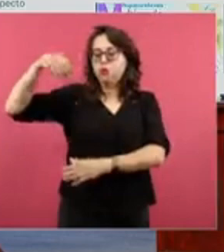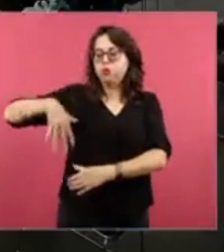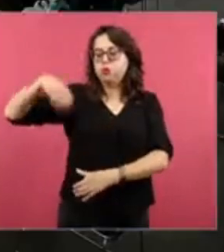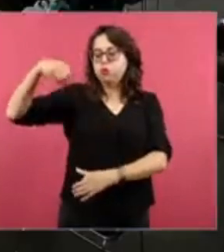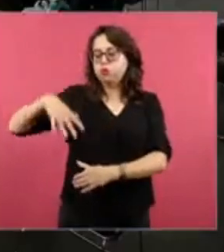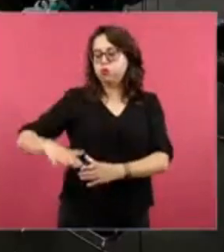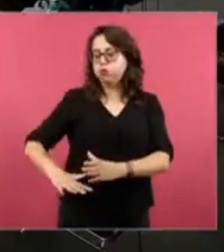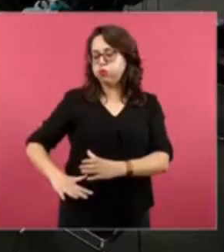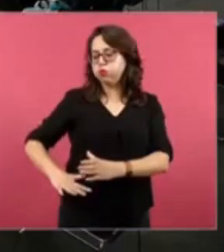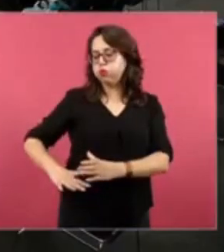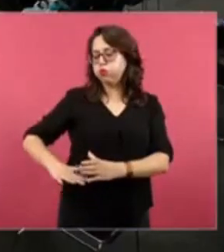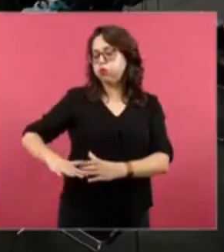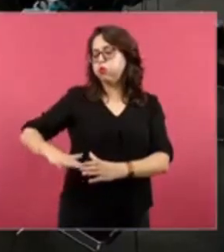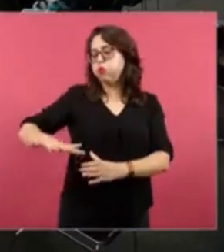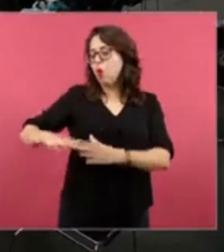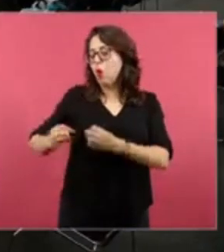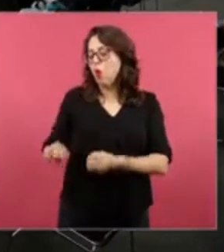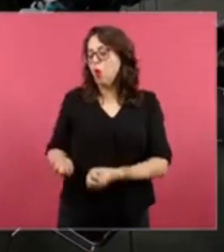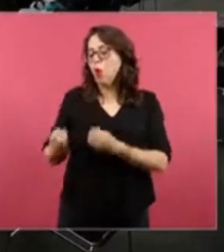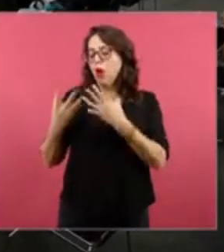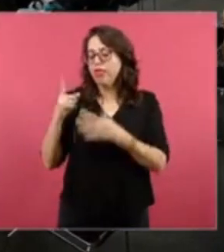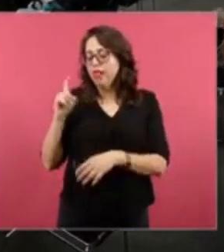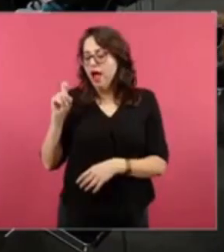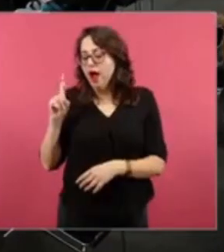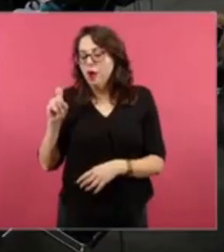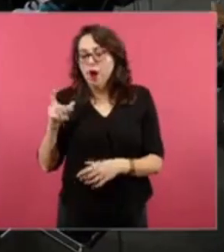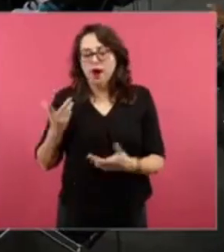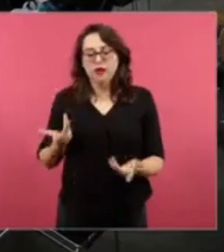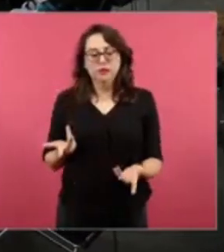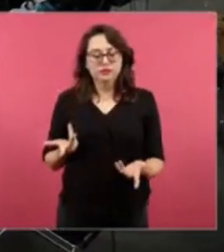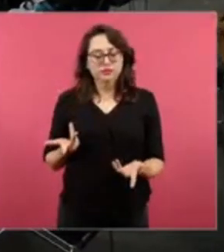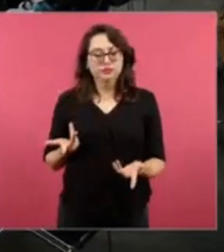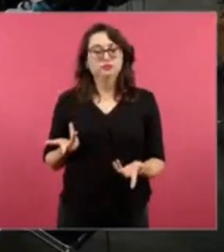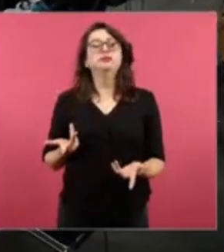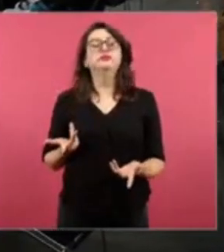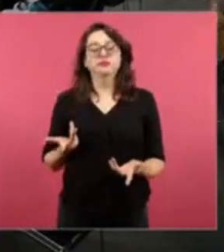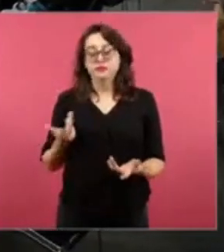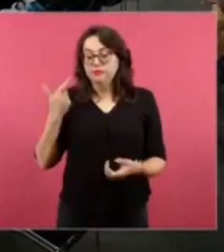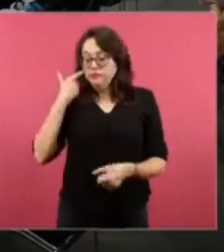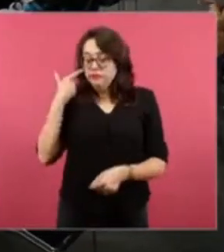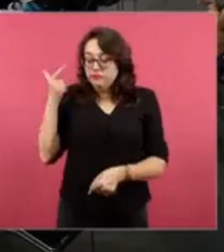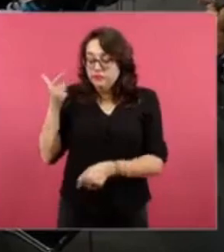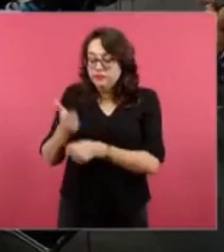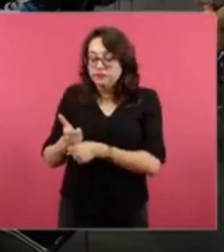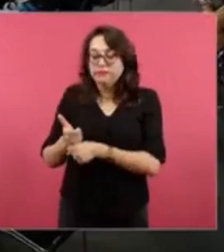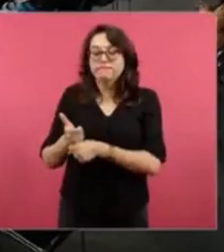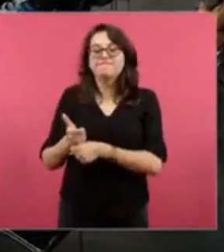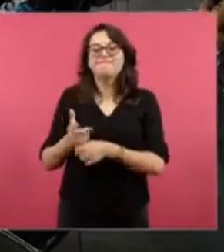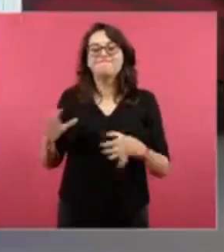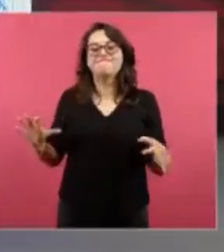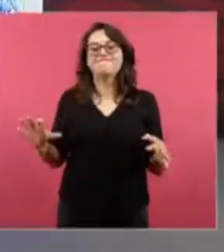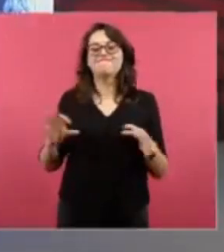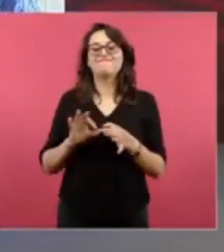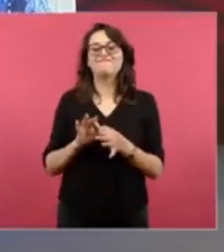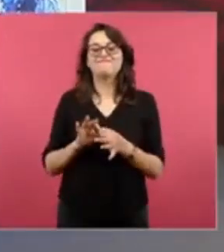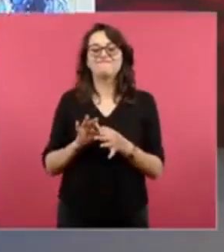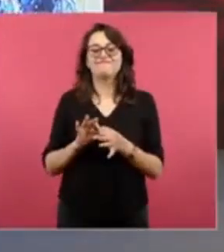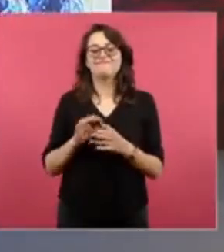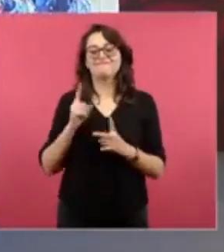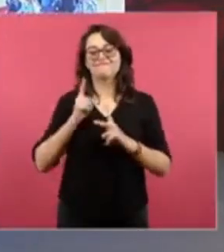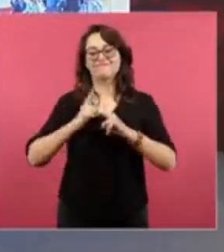a ver cuánta agua cae en esa cubeta. Eso nos generó la oportunidad de la vinculación